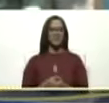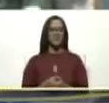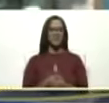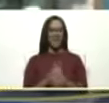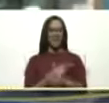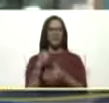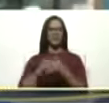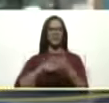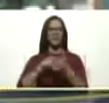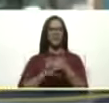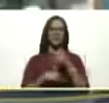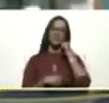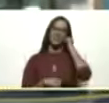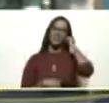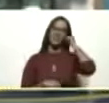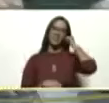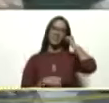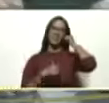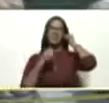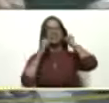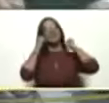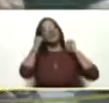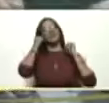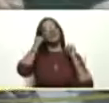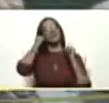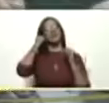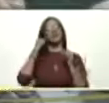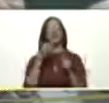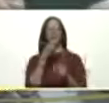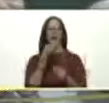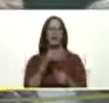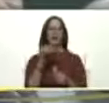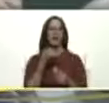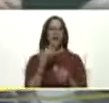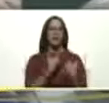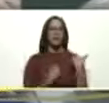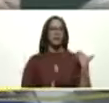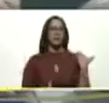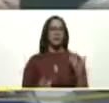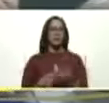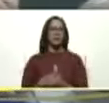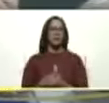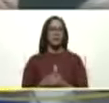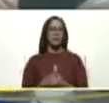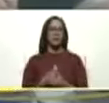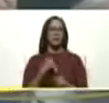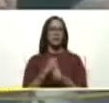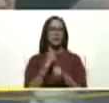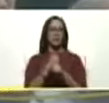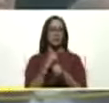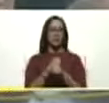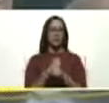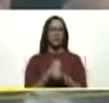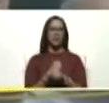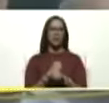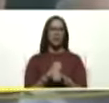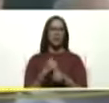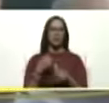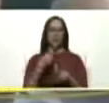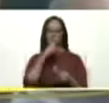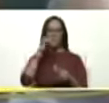Hermanos de lucha. Hermanos de clase. Muy buenas tardes, presidente obrero, conductor de Victoria, Nicolás Maduro